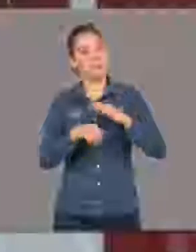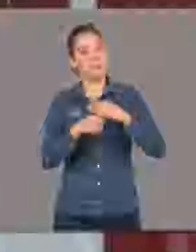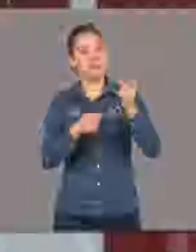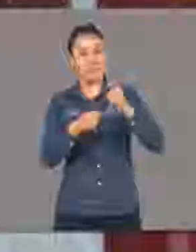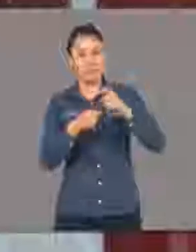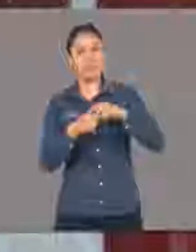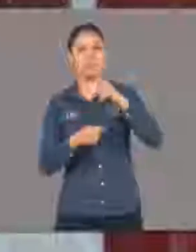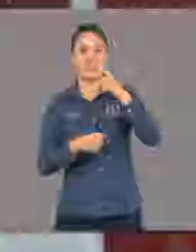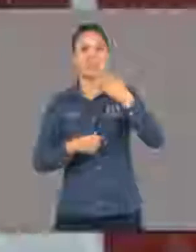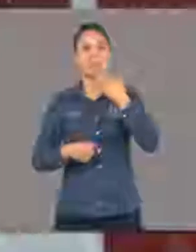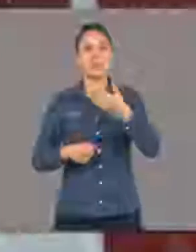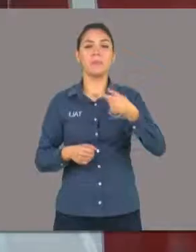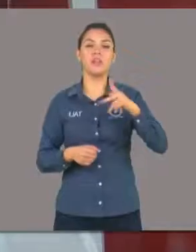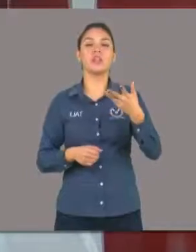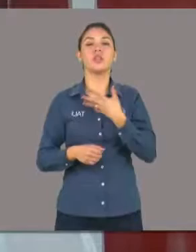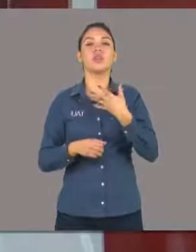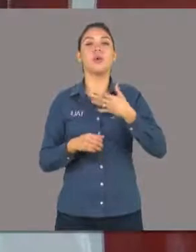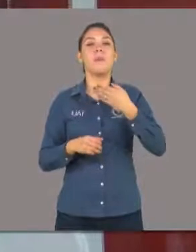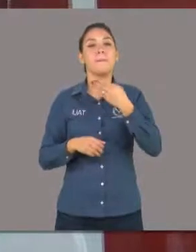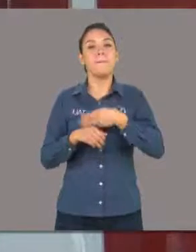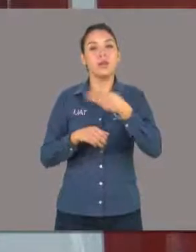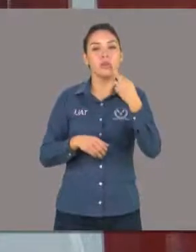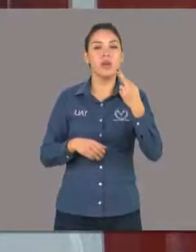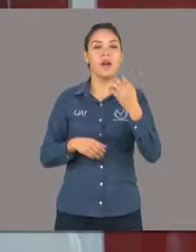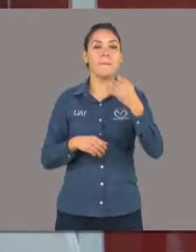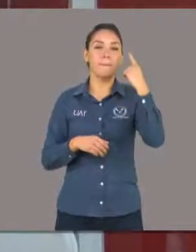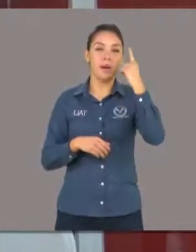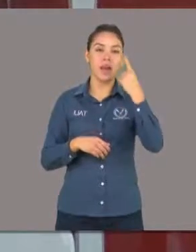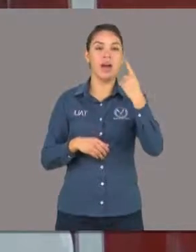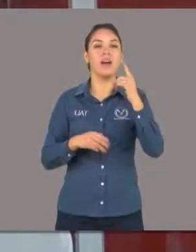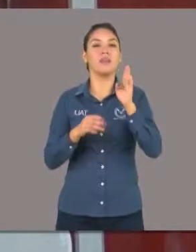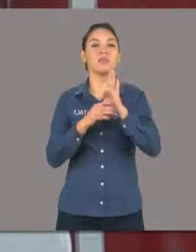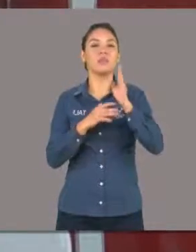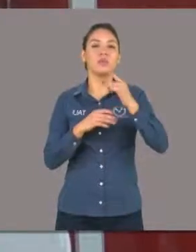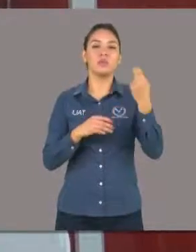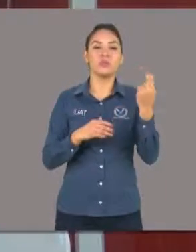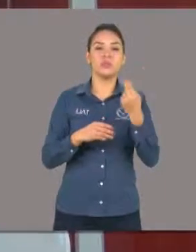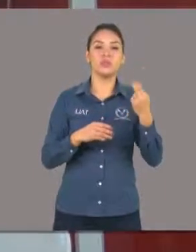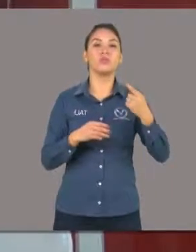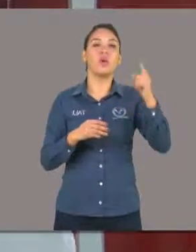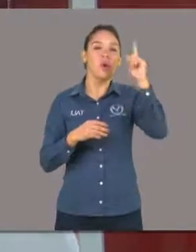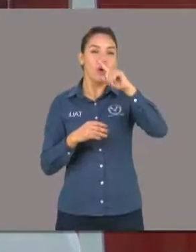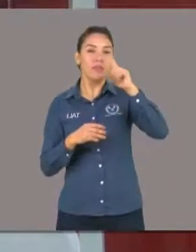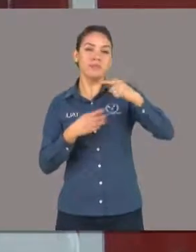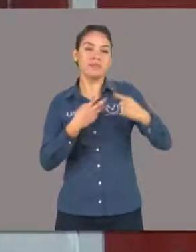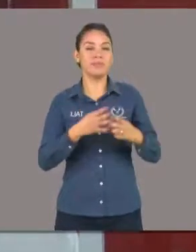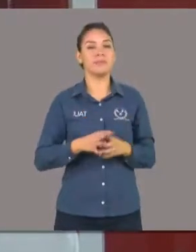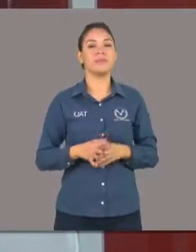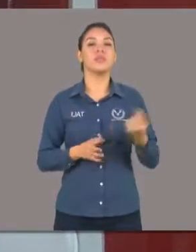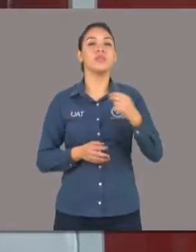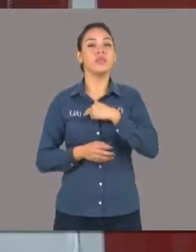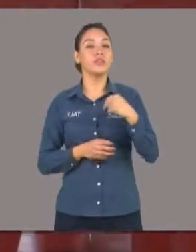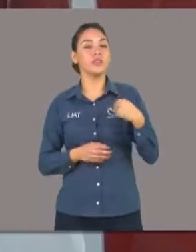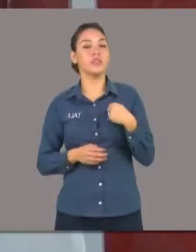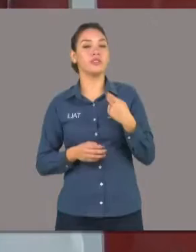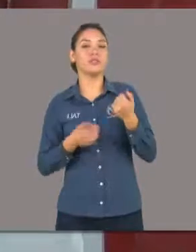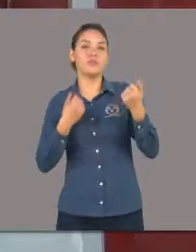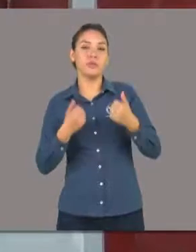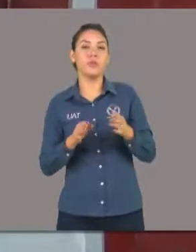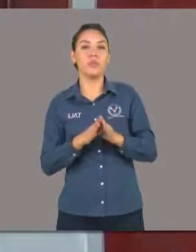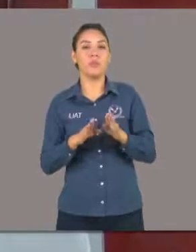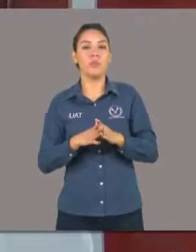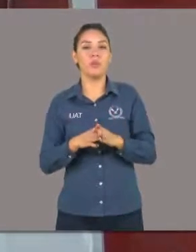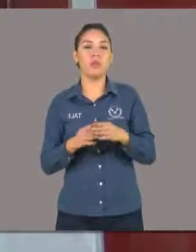aumentar, sino realmente tener un aumento acorde a los requerimientos que el mercado está estableciendo. Estamos